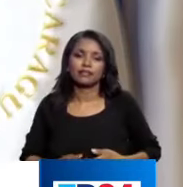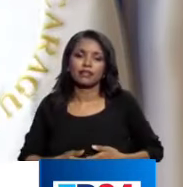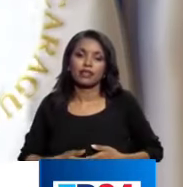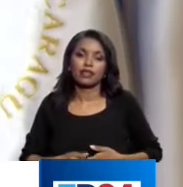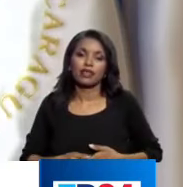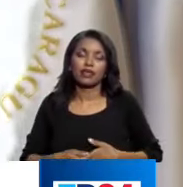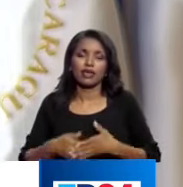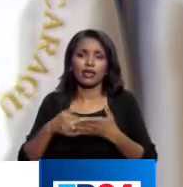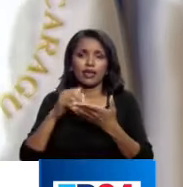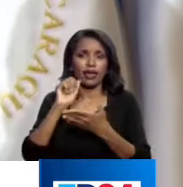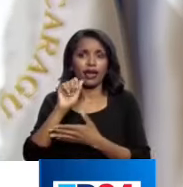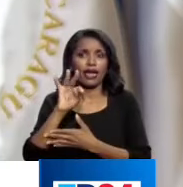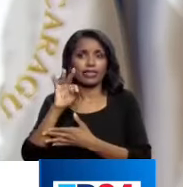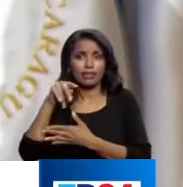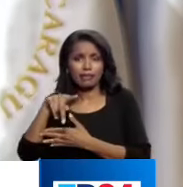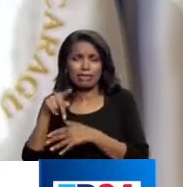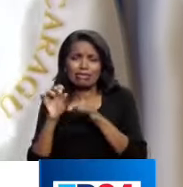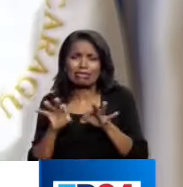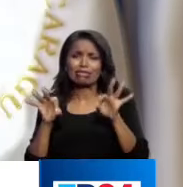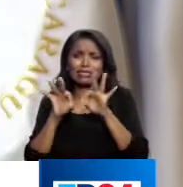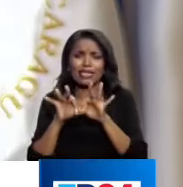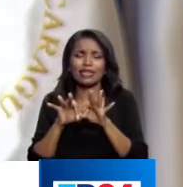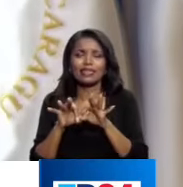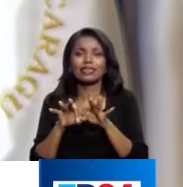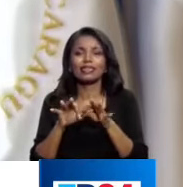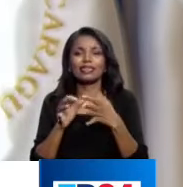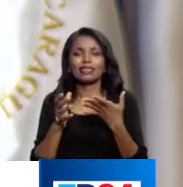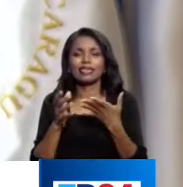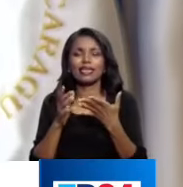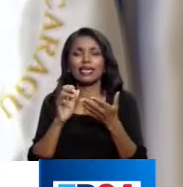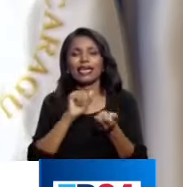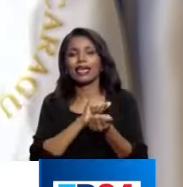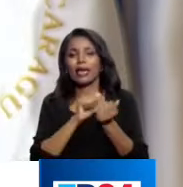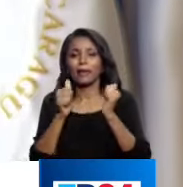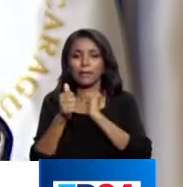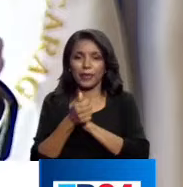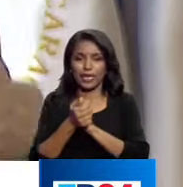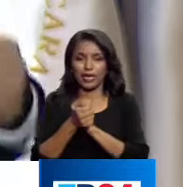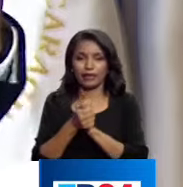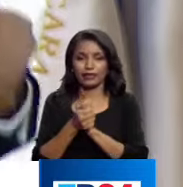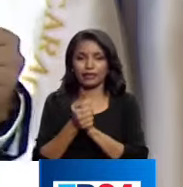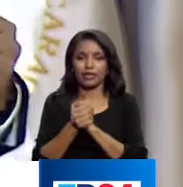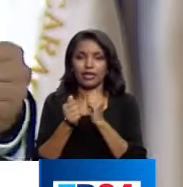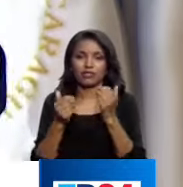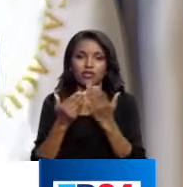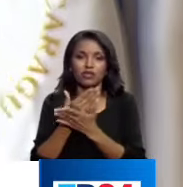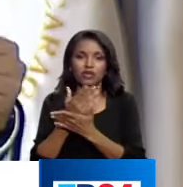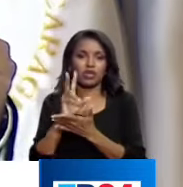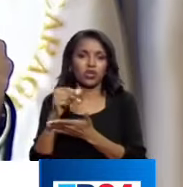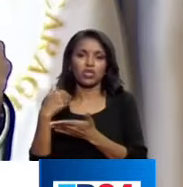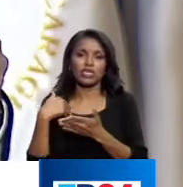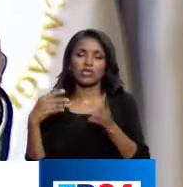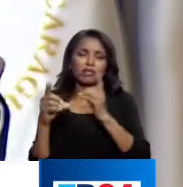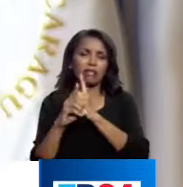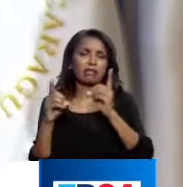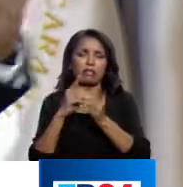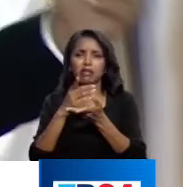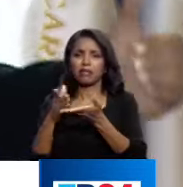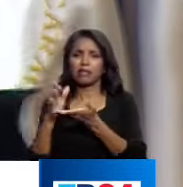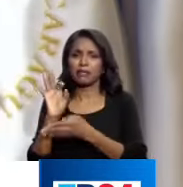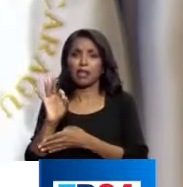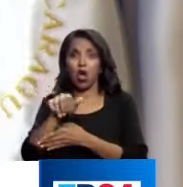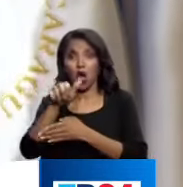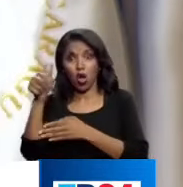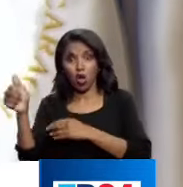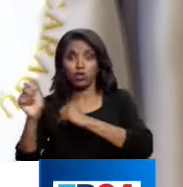Autoridad de Turismo tiene que modernizarse y una de las limitaciones que tiene es que ni siquiera tiene un departamento de ventas competente.